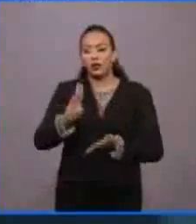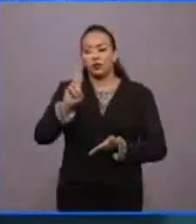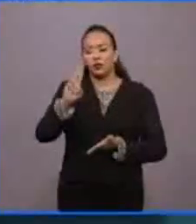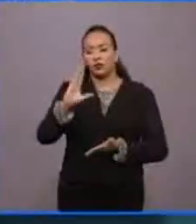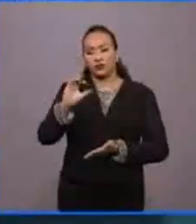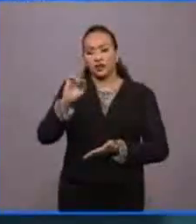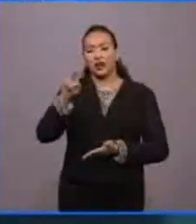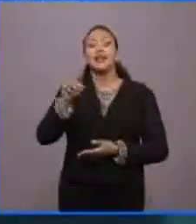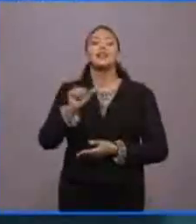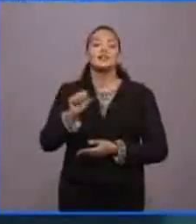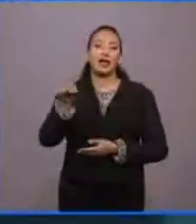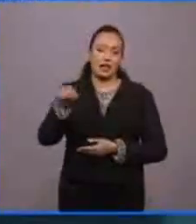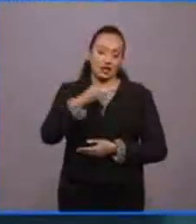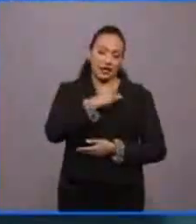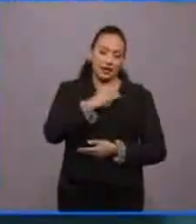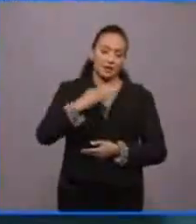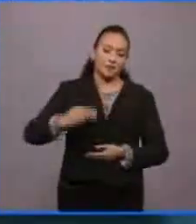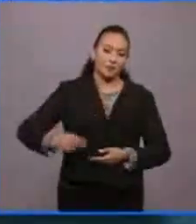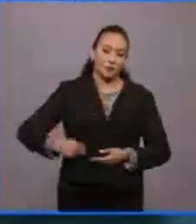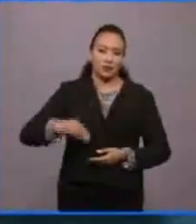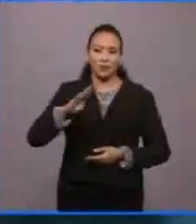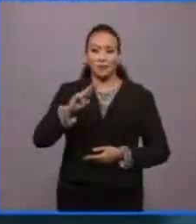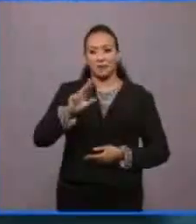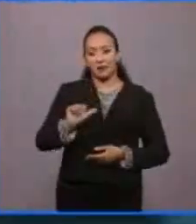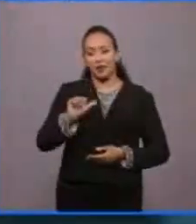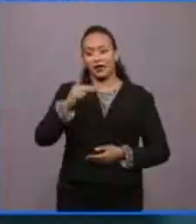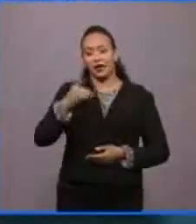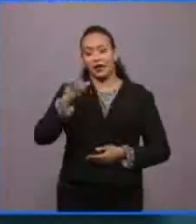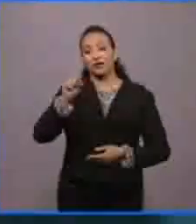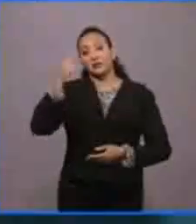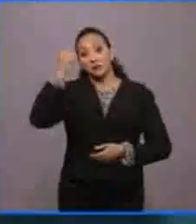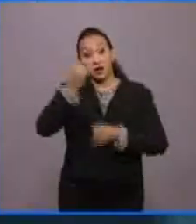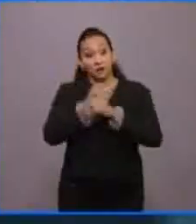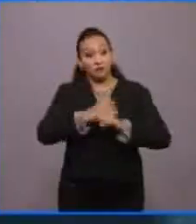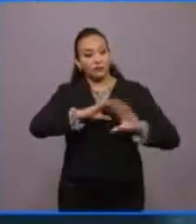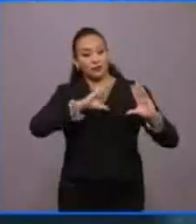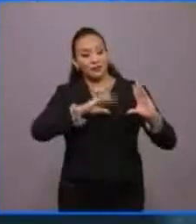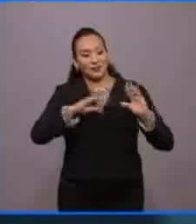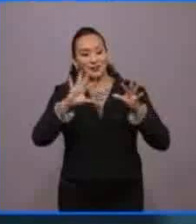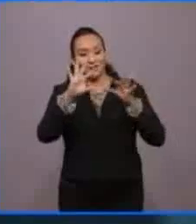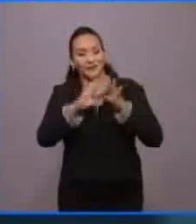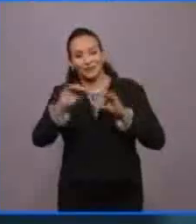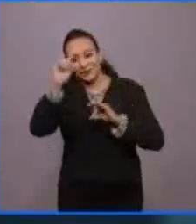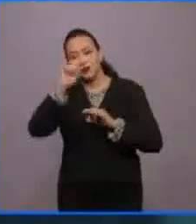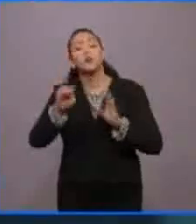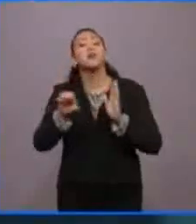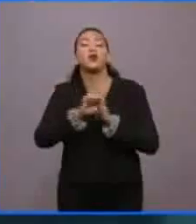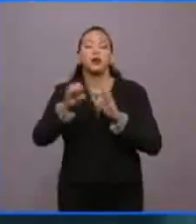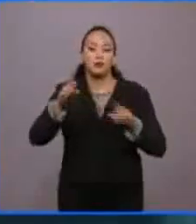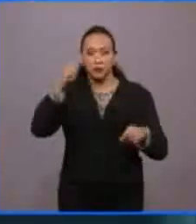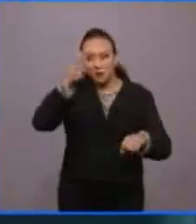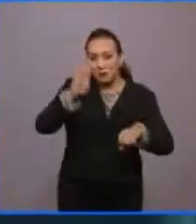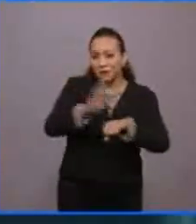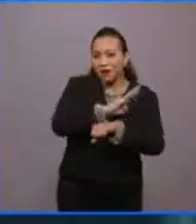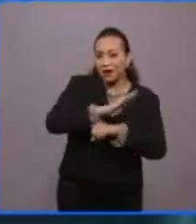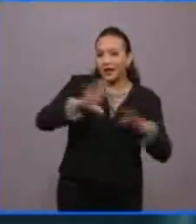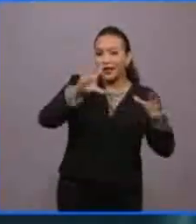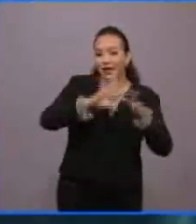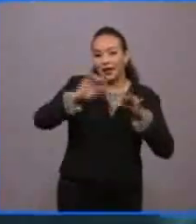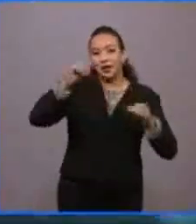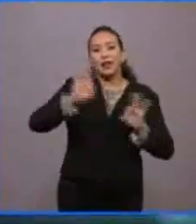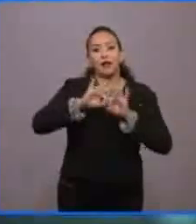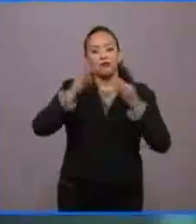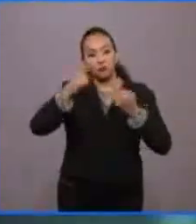el municipio de Bahía de Banderas, para brindar información a la población sobre las ventajas de los mecanismos